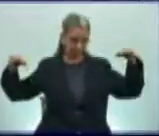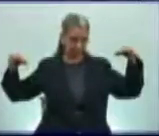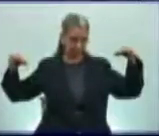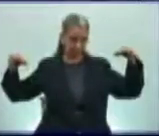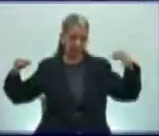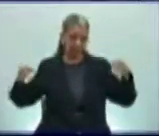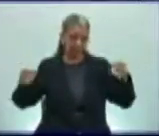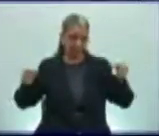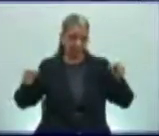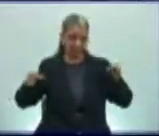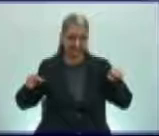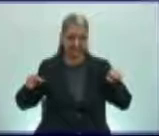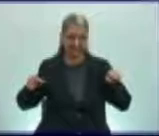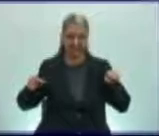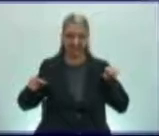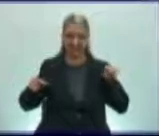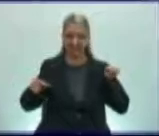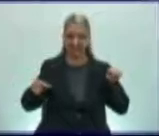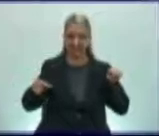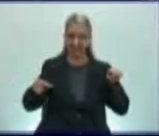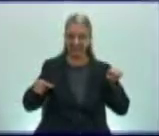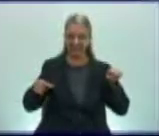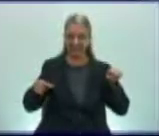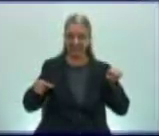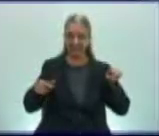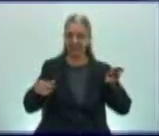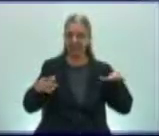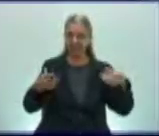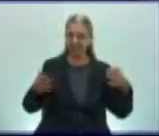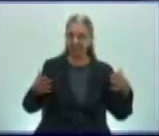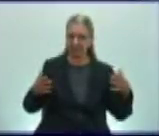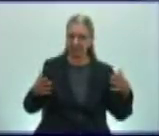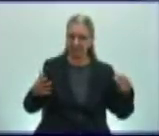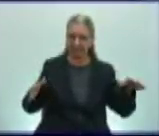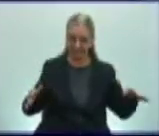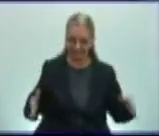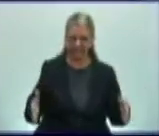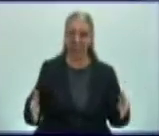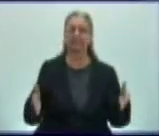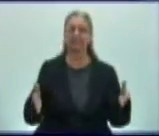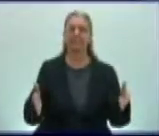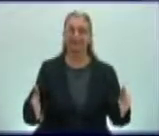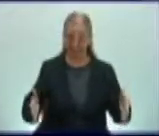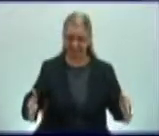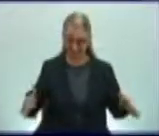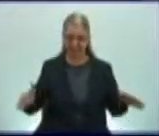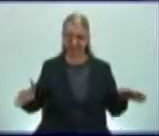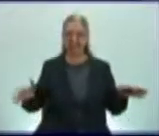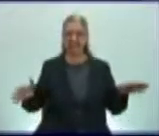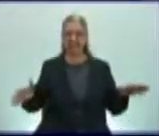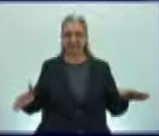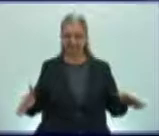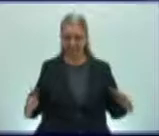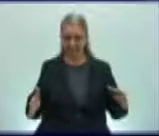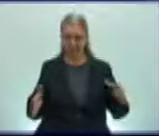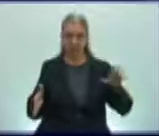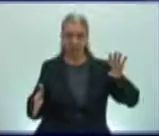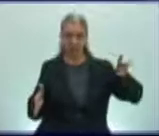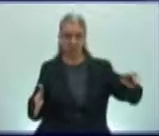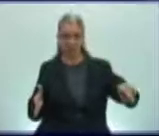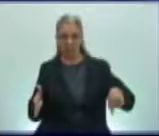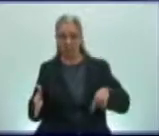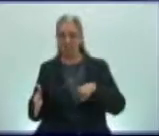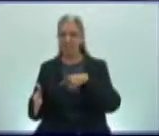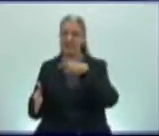Pero los brazos de este columpio son los que nos permiten el balanceo, que si lo damos completo sería